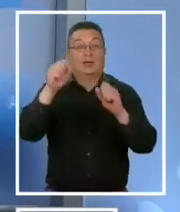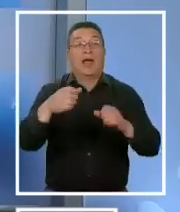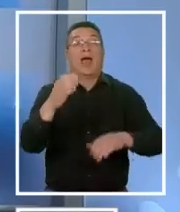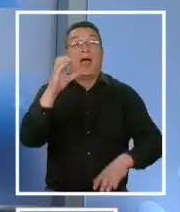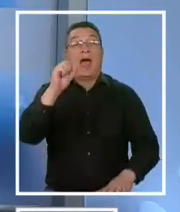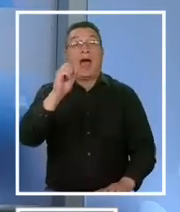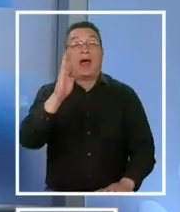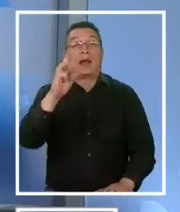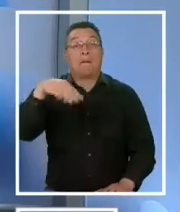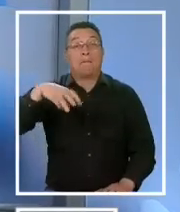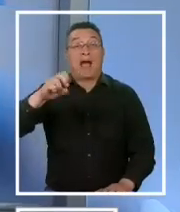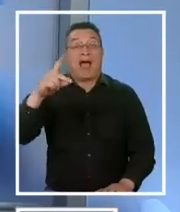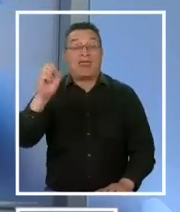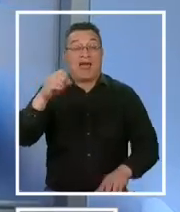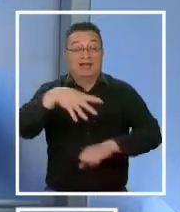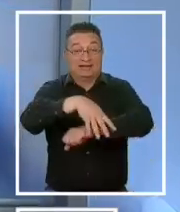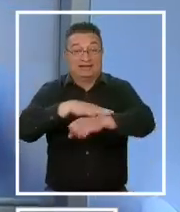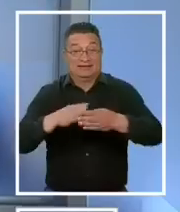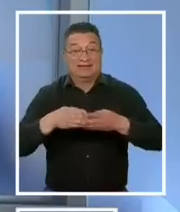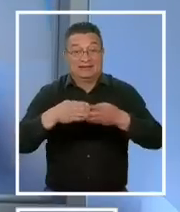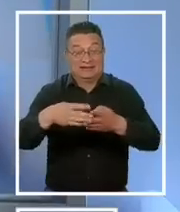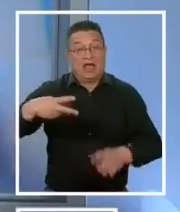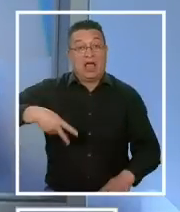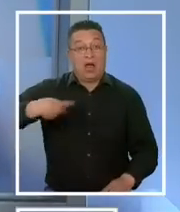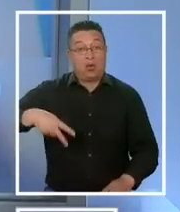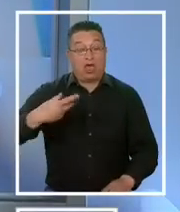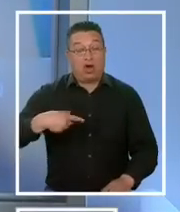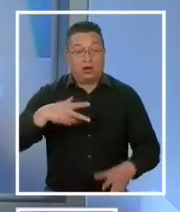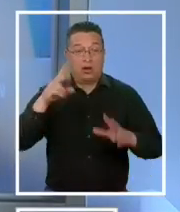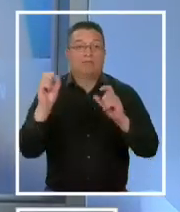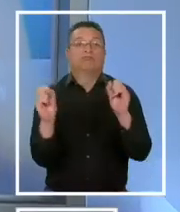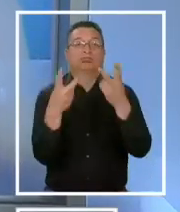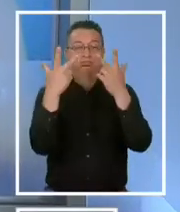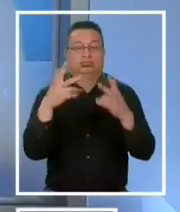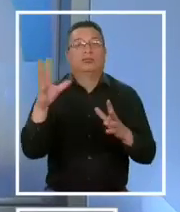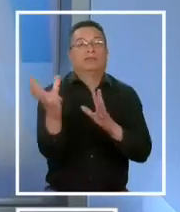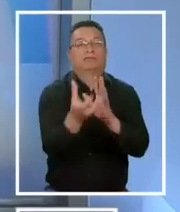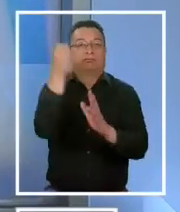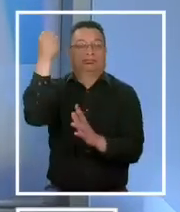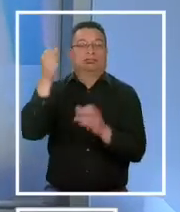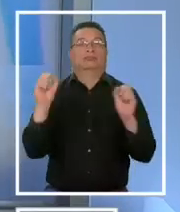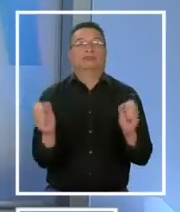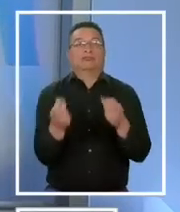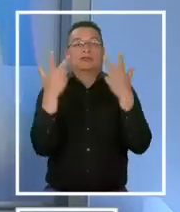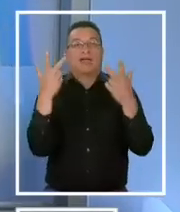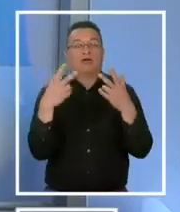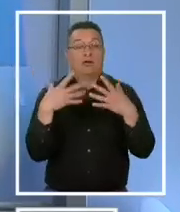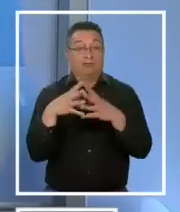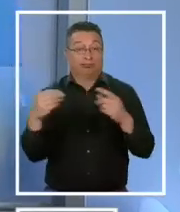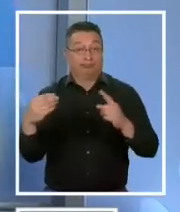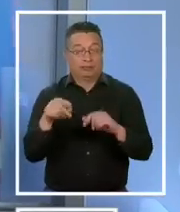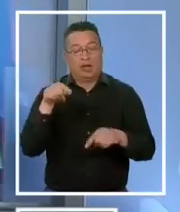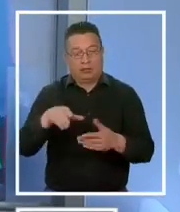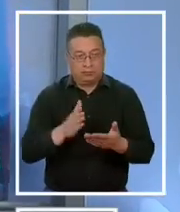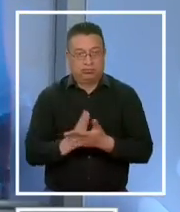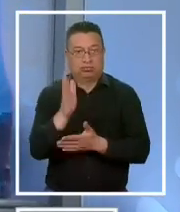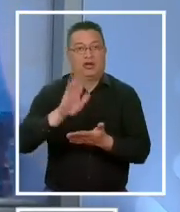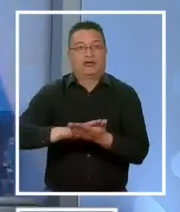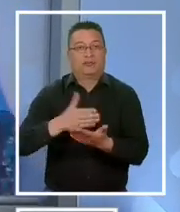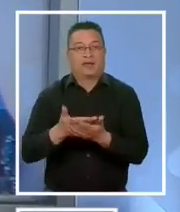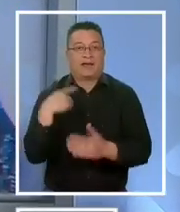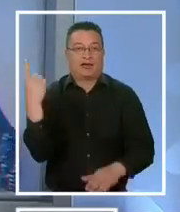la armada que había sido secuestrado en Ecuador vamos a estar siguiendo esa noticia durante del programa Aquí comienza esta